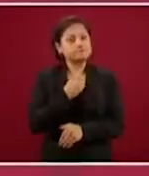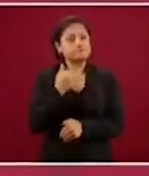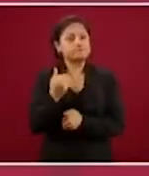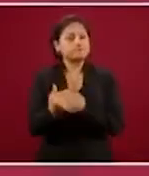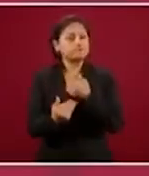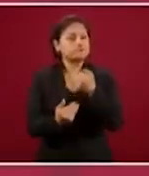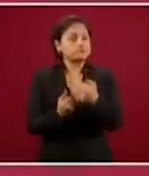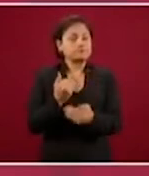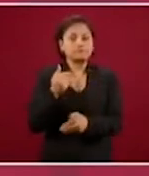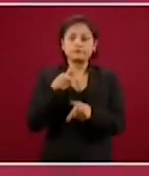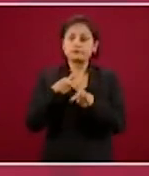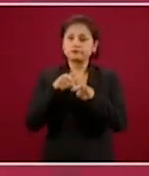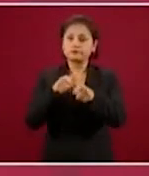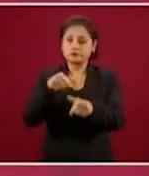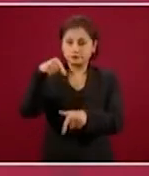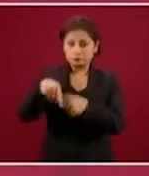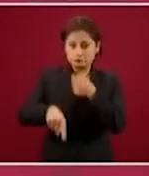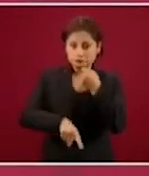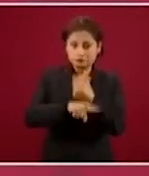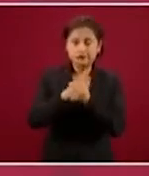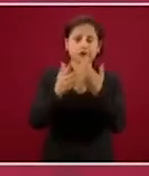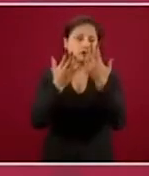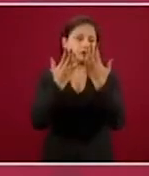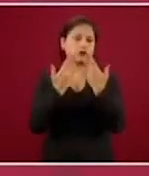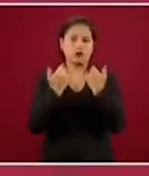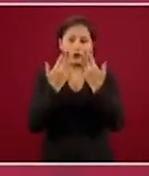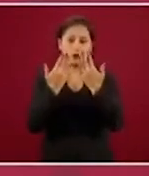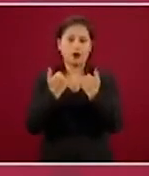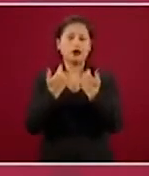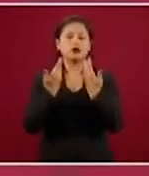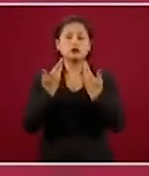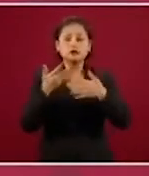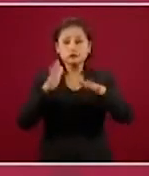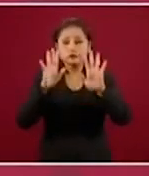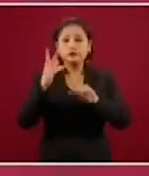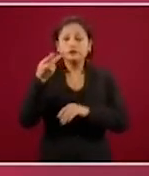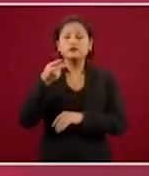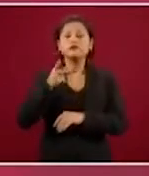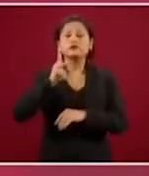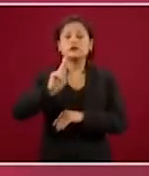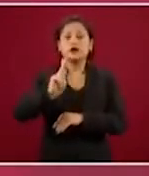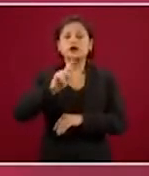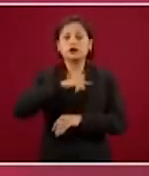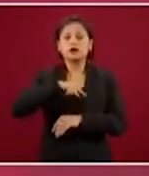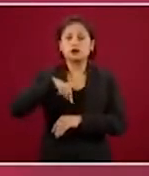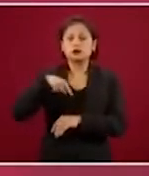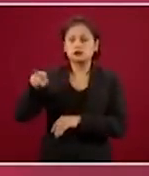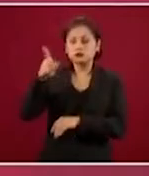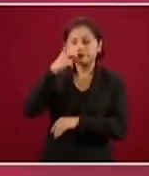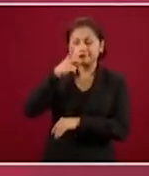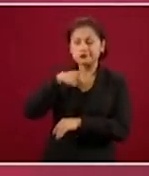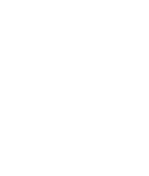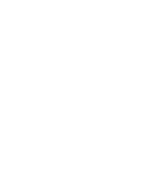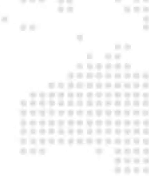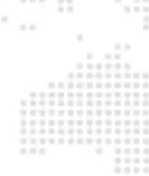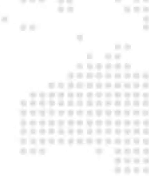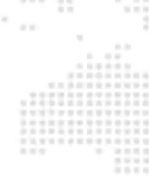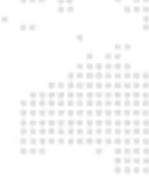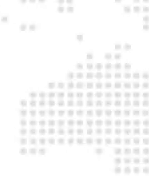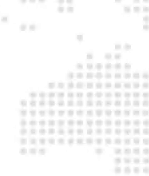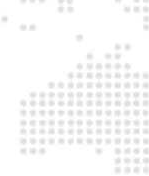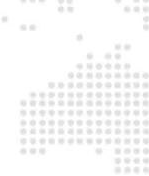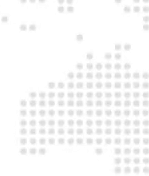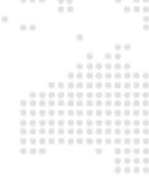problema, pero vamos a seguir atendiendo este asunto.